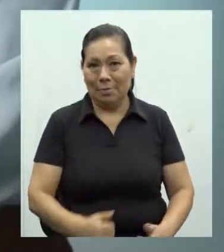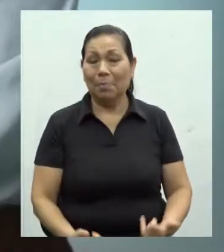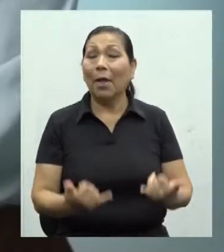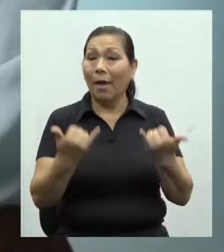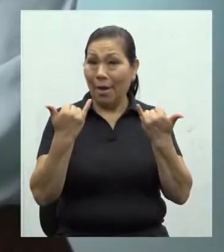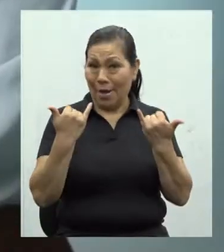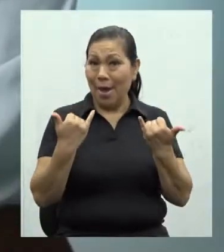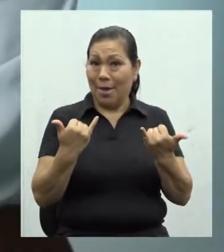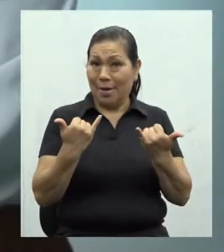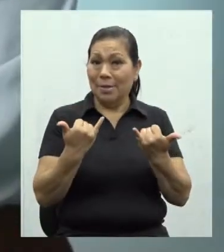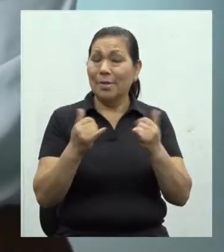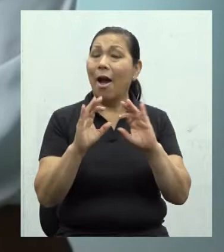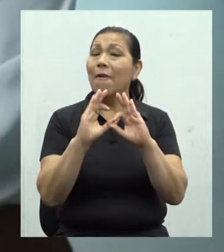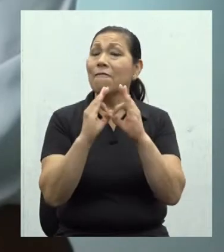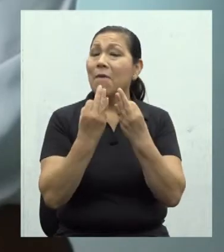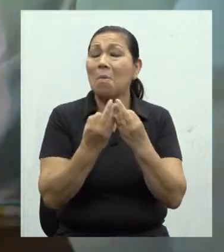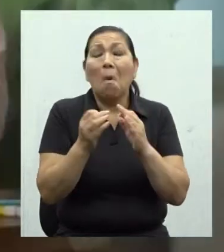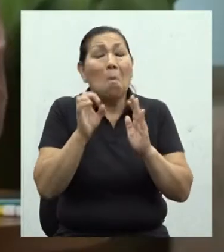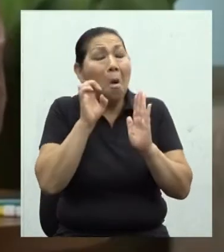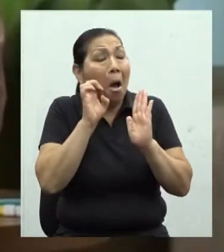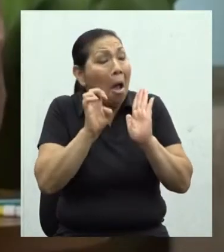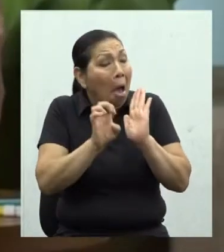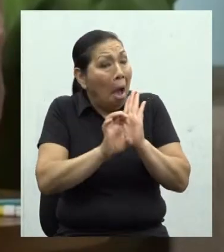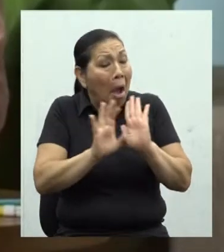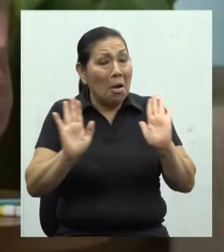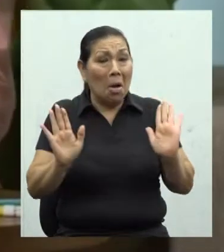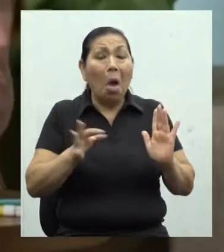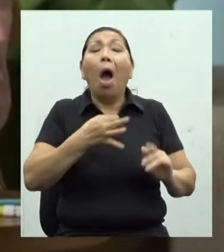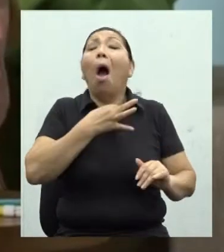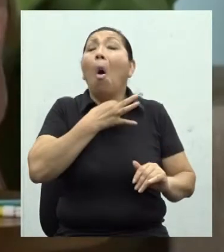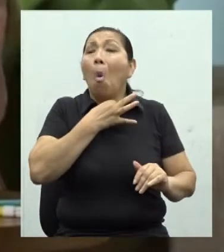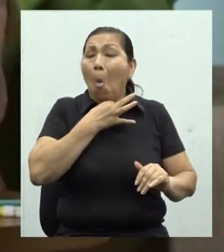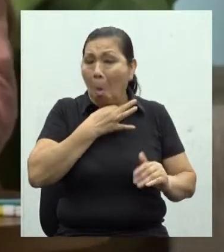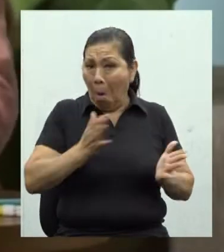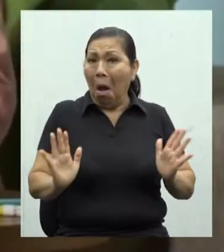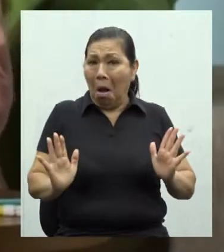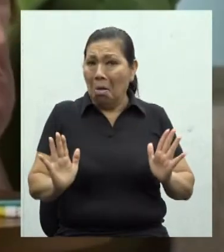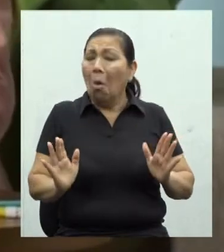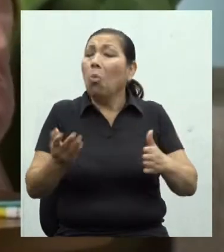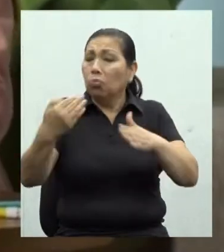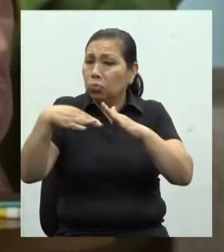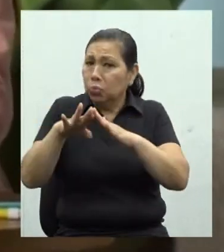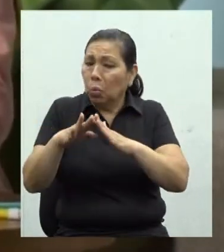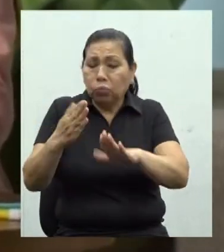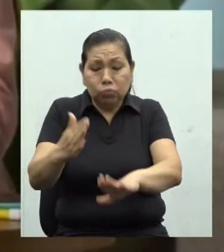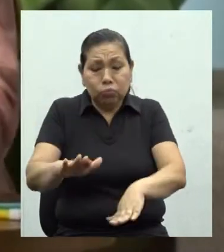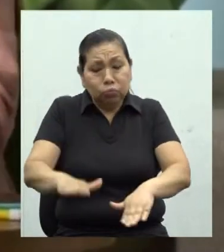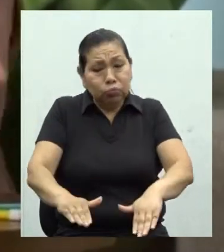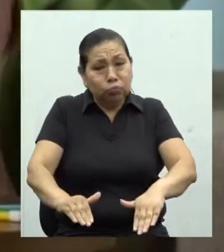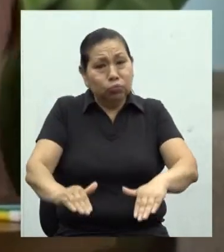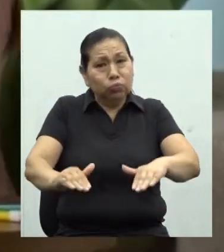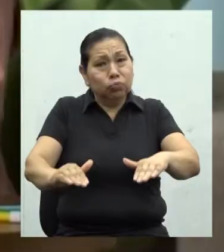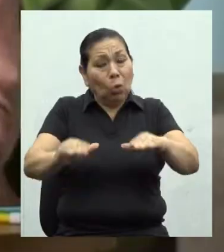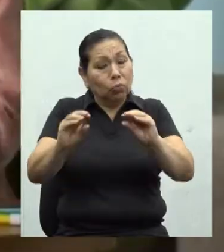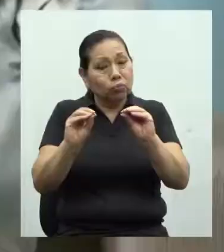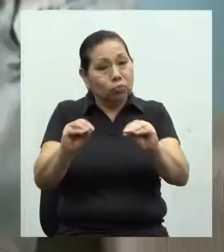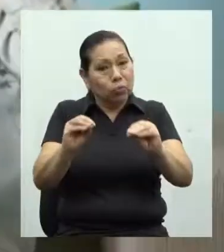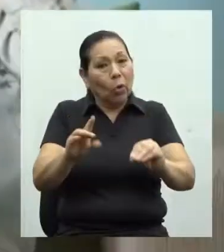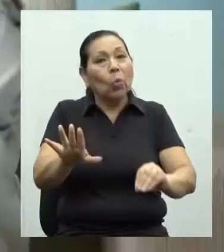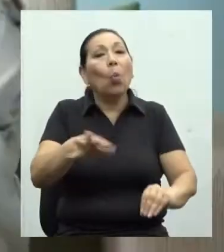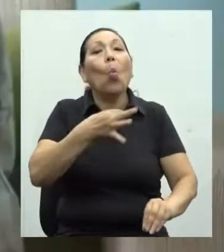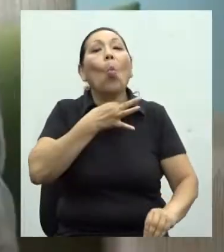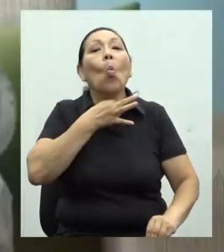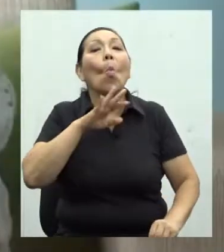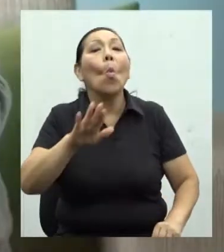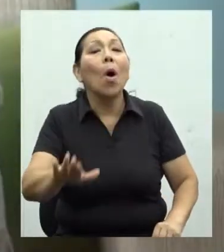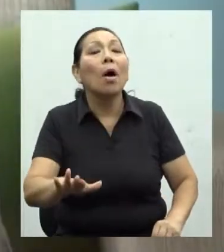En este tipo de familias, por ejemplo, los abuelos participan de manera activa en el desarrollo y formación de los nietos,